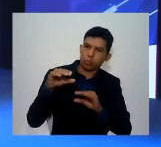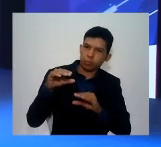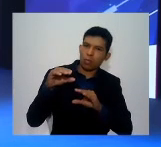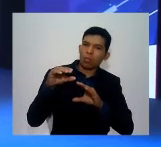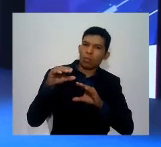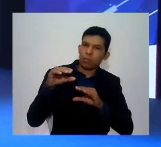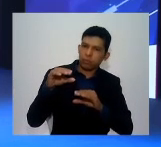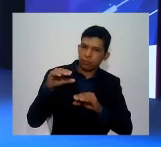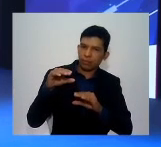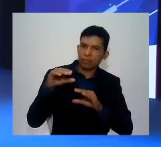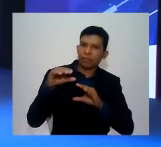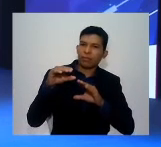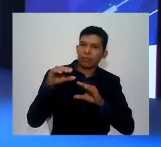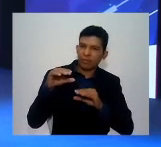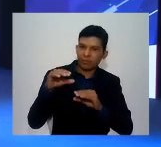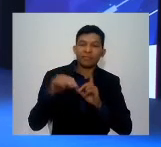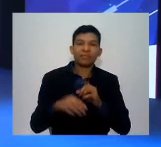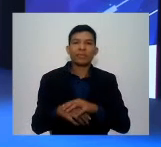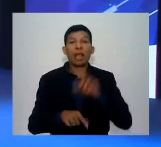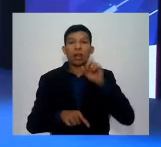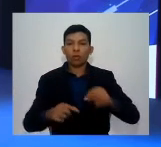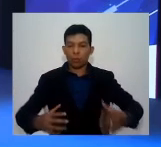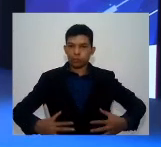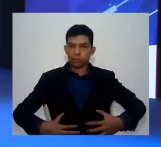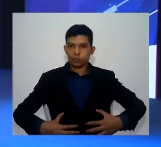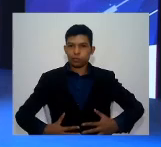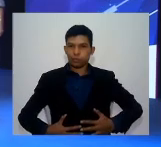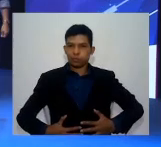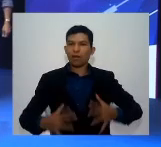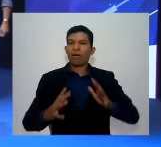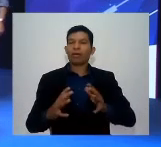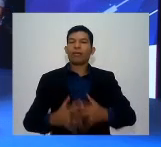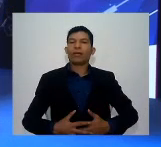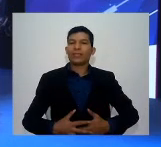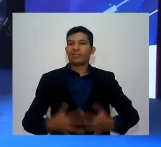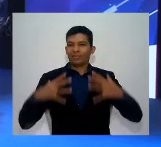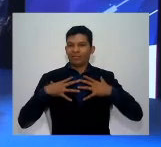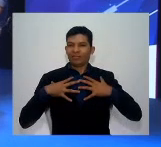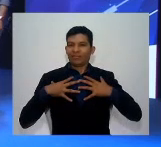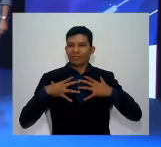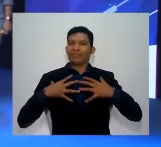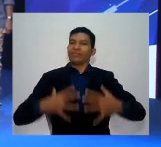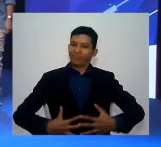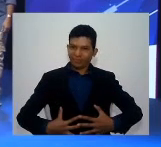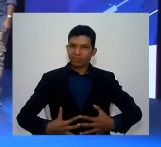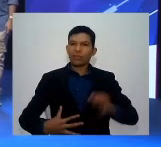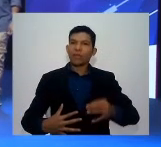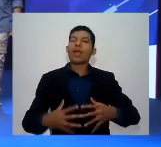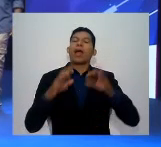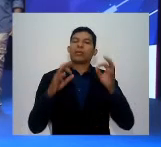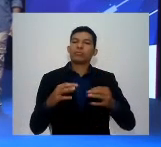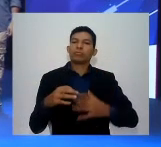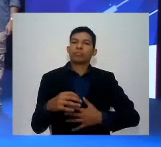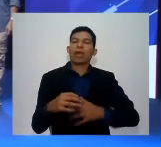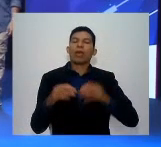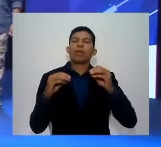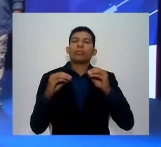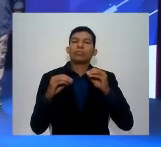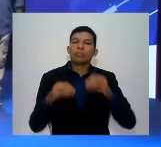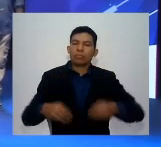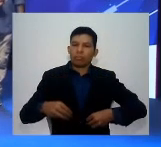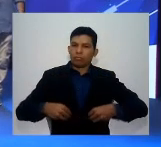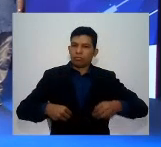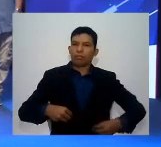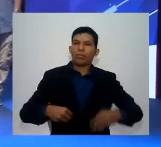utiliza, por ejemplo, para detectar cáncer de mama y también se utiliza para ayudar a detectar problemas de